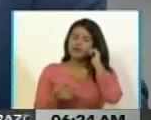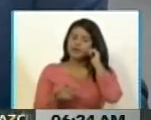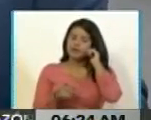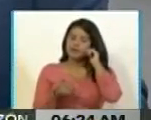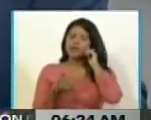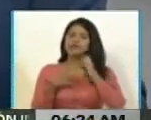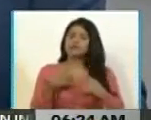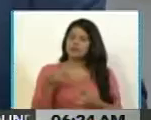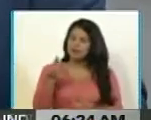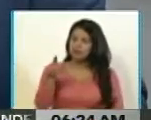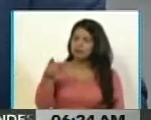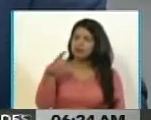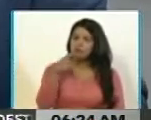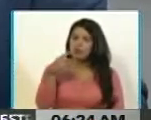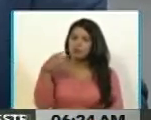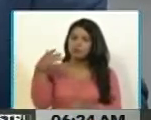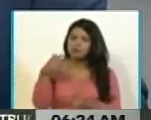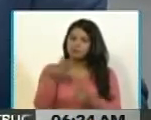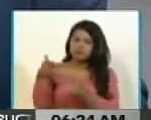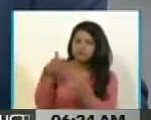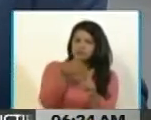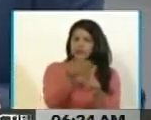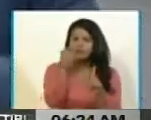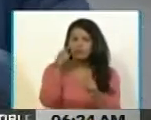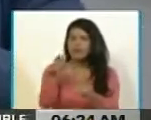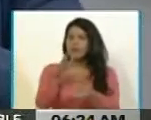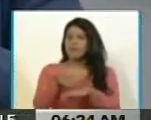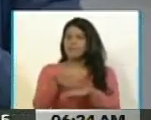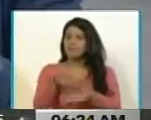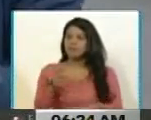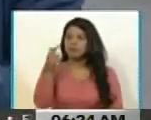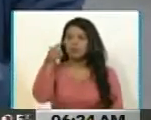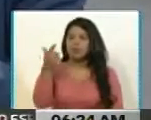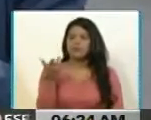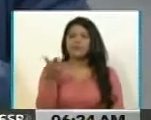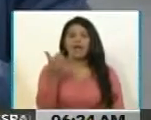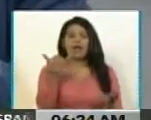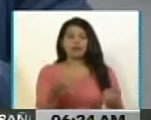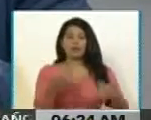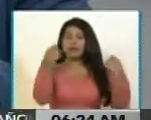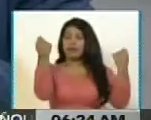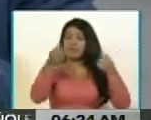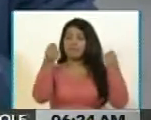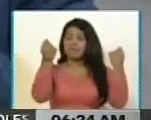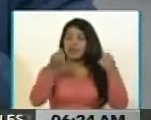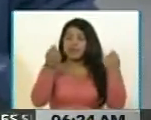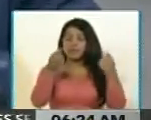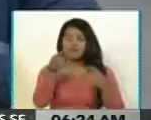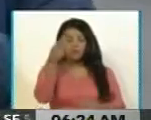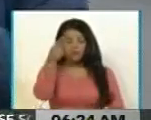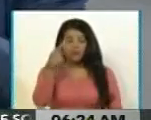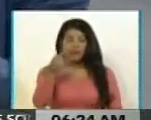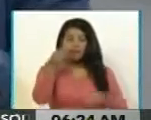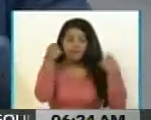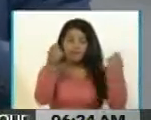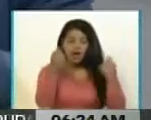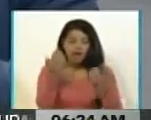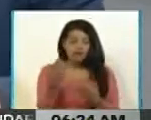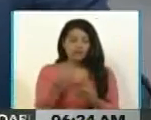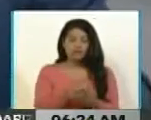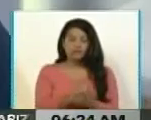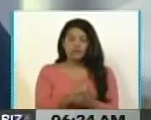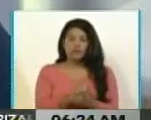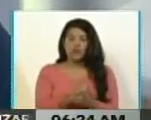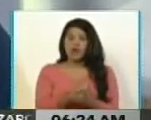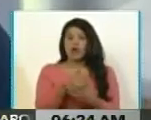le estás dando, Esther, porque en medio de una campaña que es de la campaña que existe